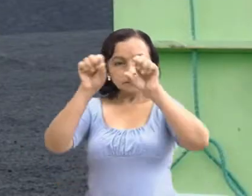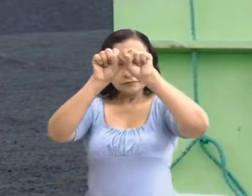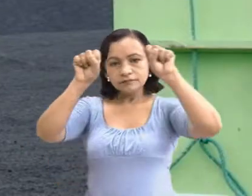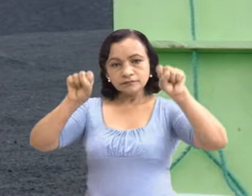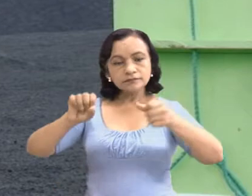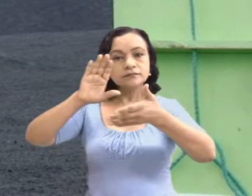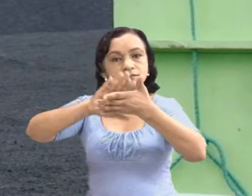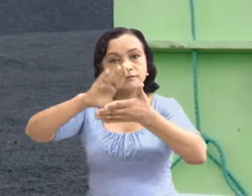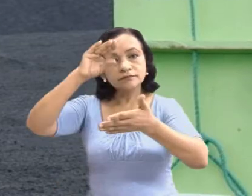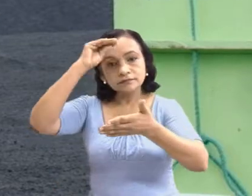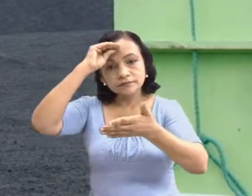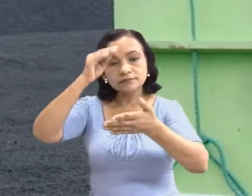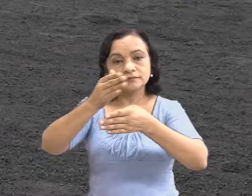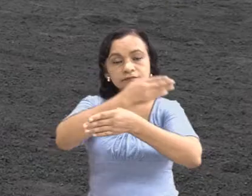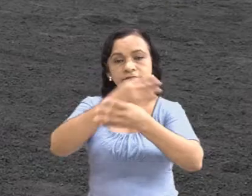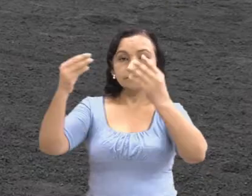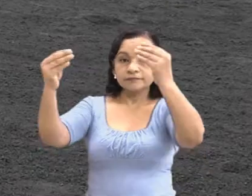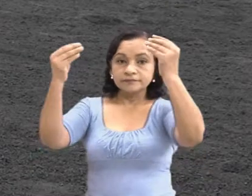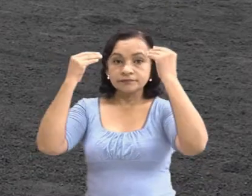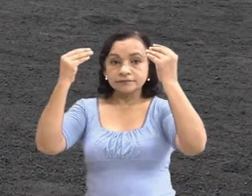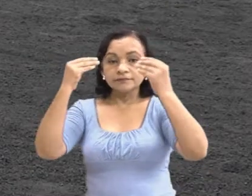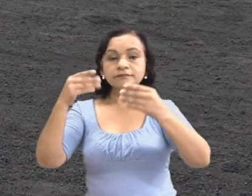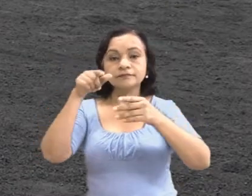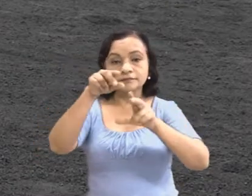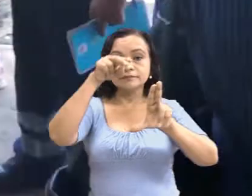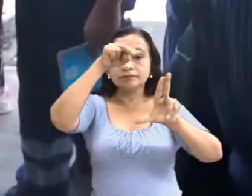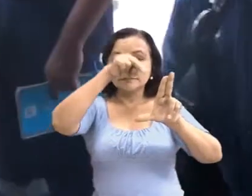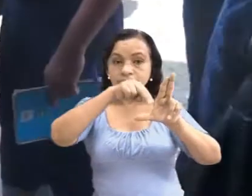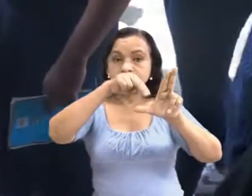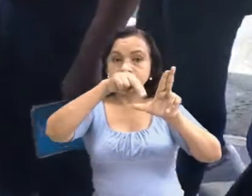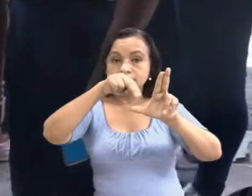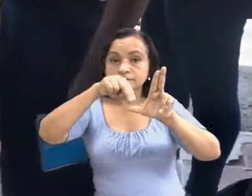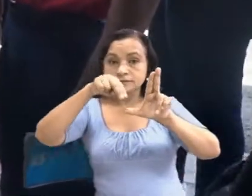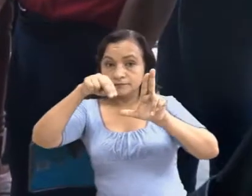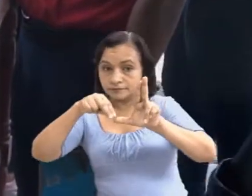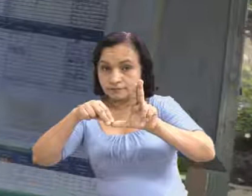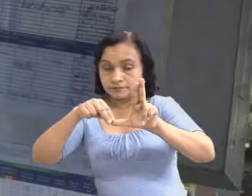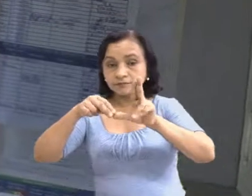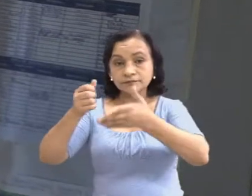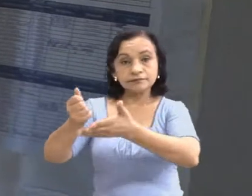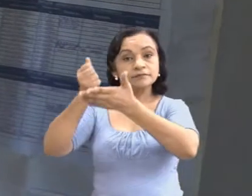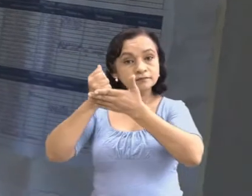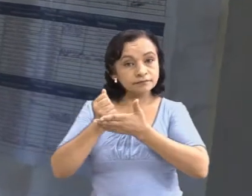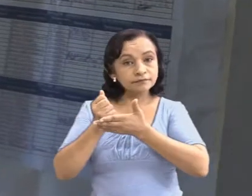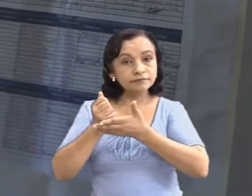de los talleres de capacitación que nos brindan a través del Sistema Nacional de Prevención, Mitigación y Atención de